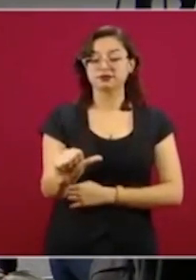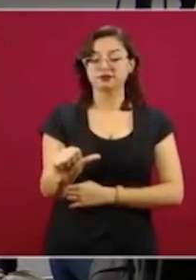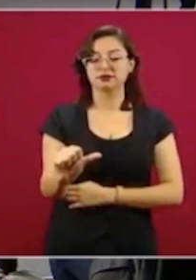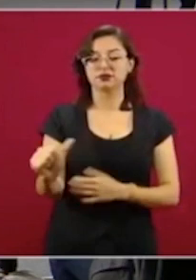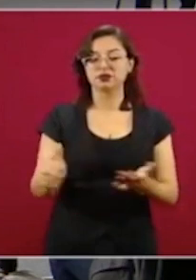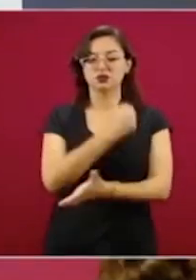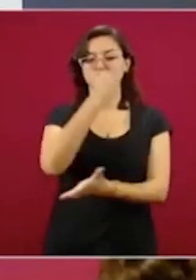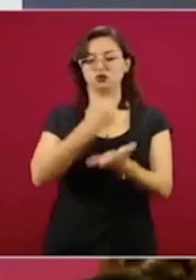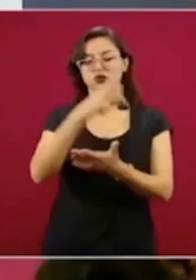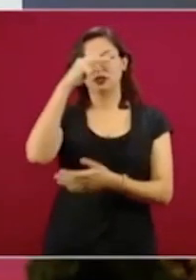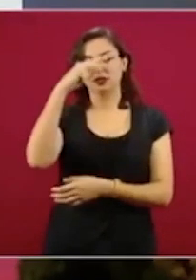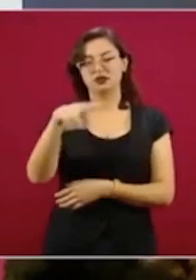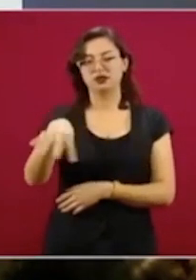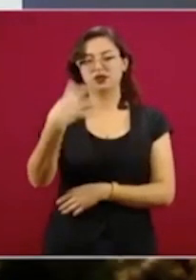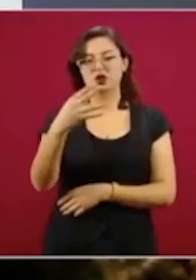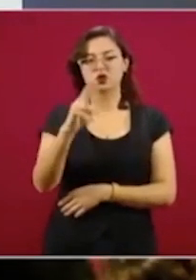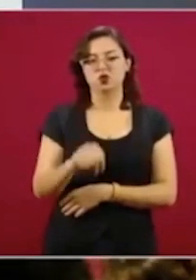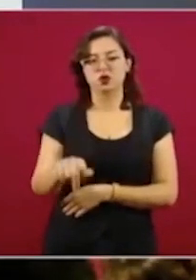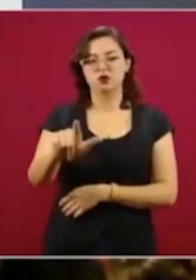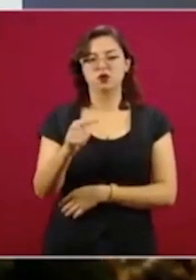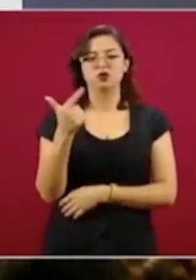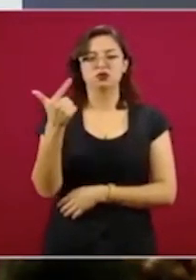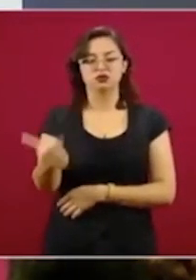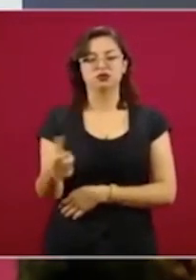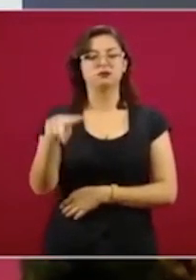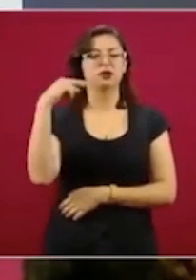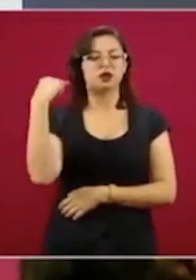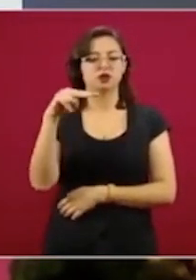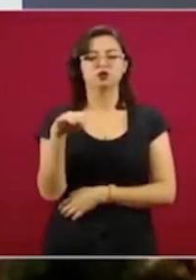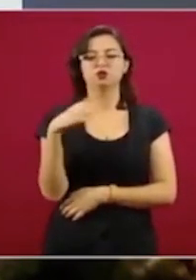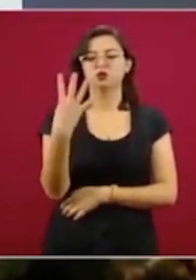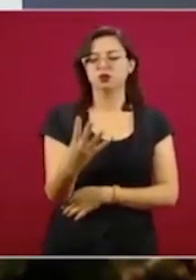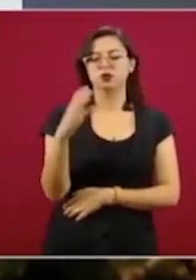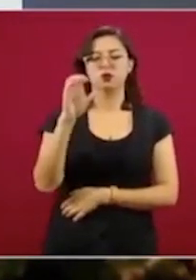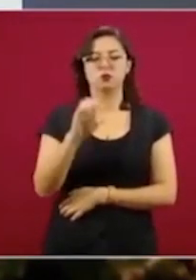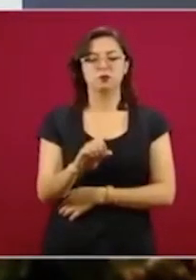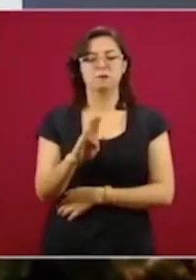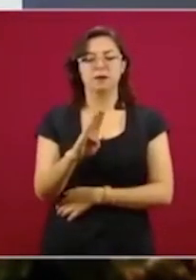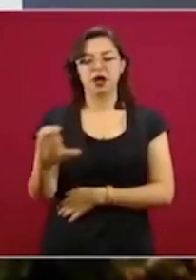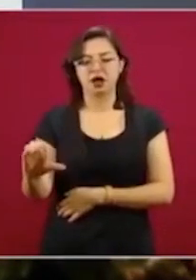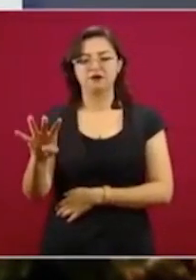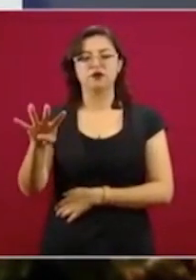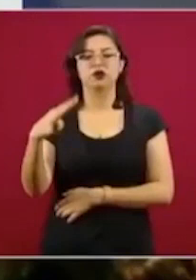ciudad de méxico 14 nuevo león 7 veracruz 4 baja california 4